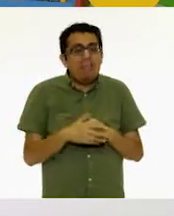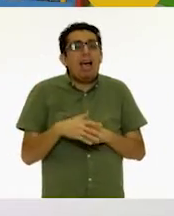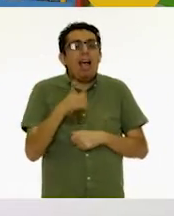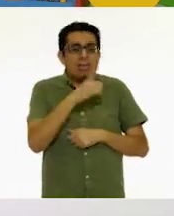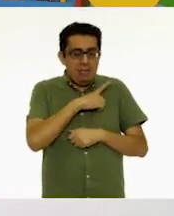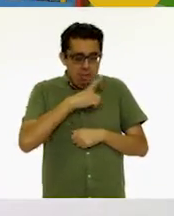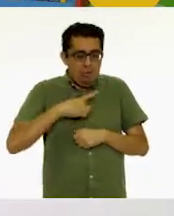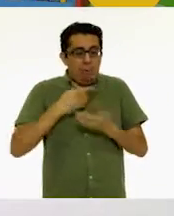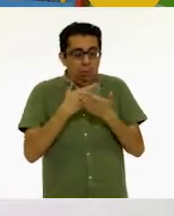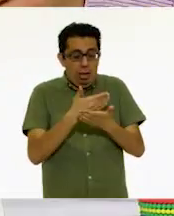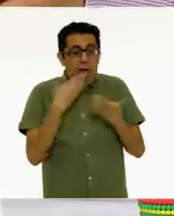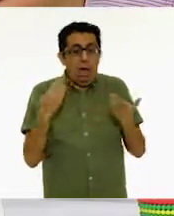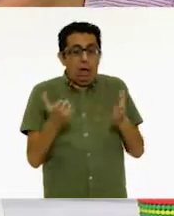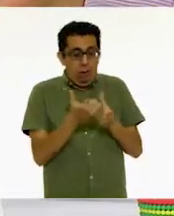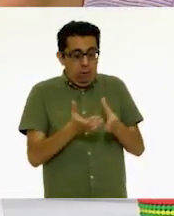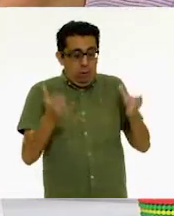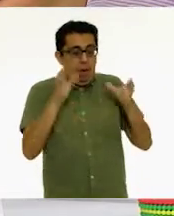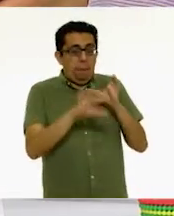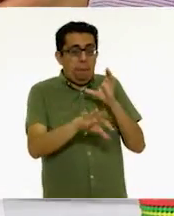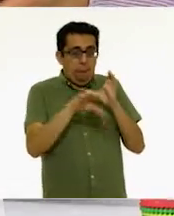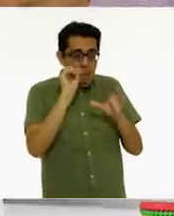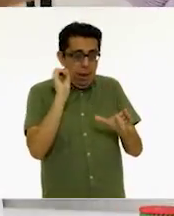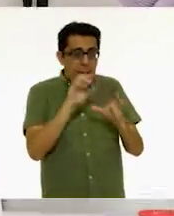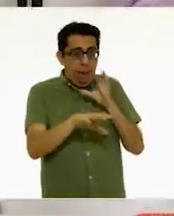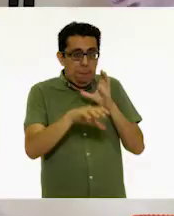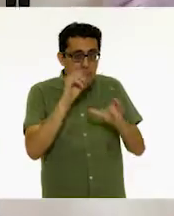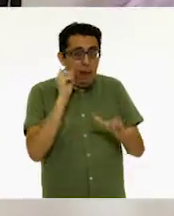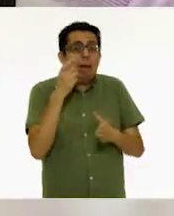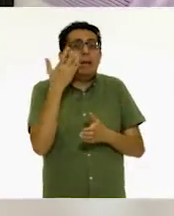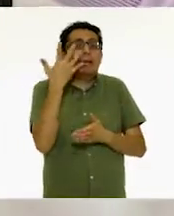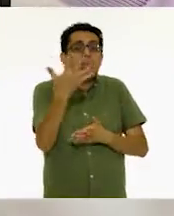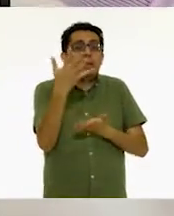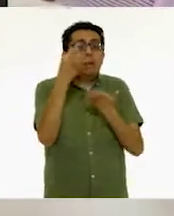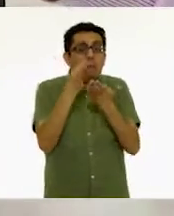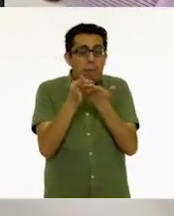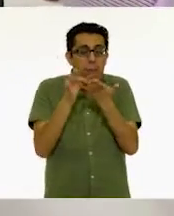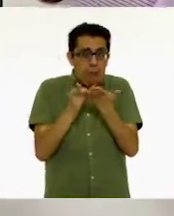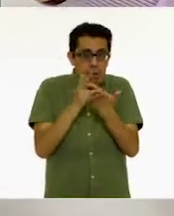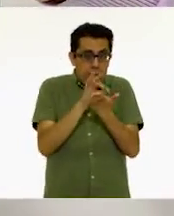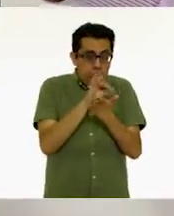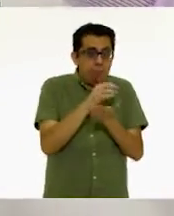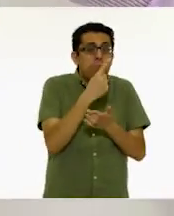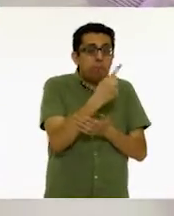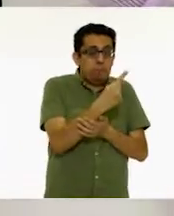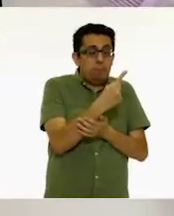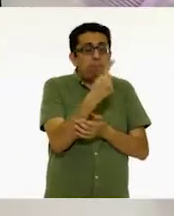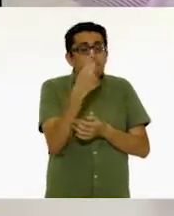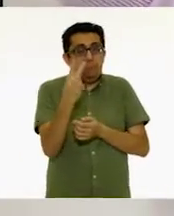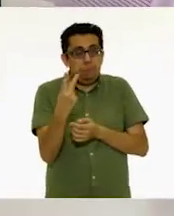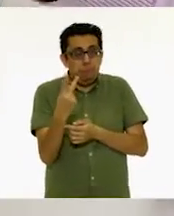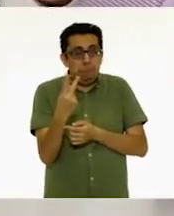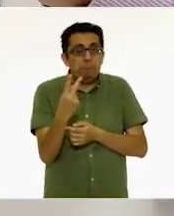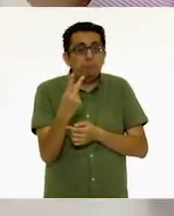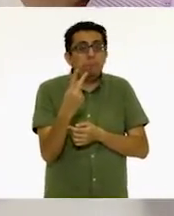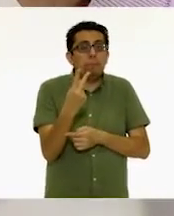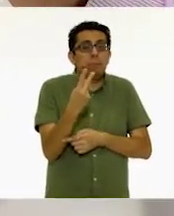cinco fichas. Y una, dos,